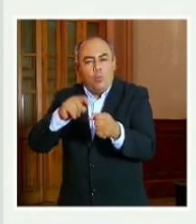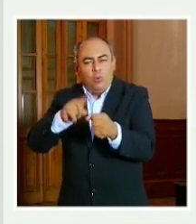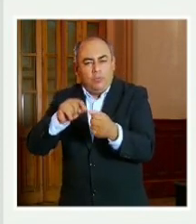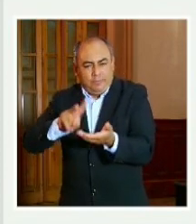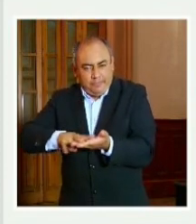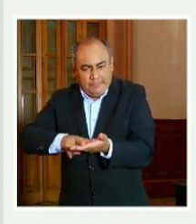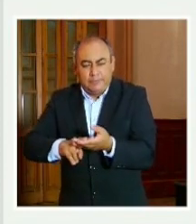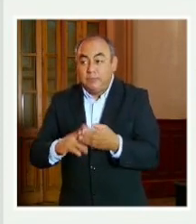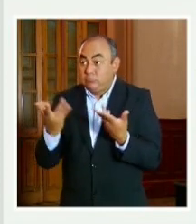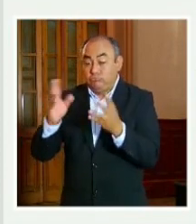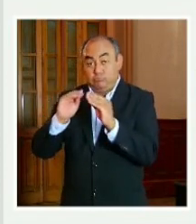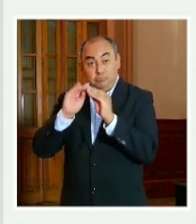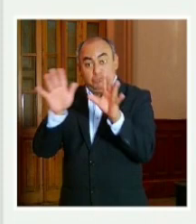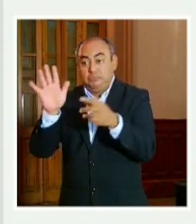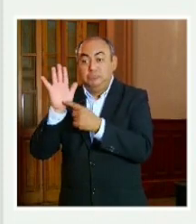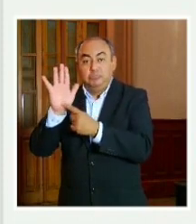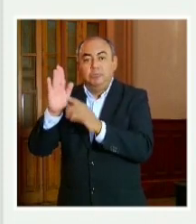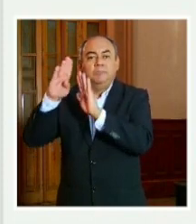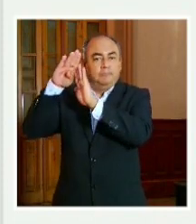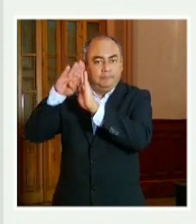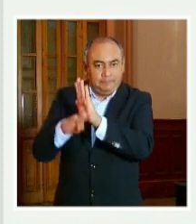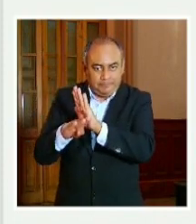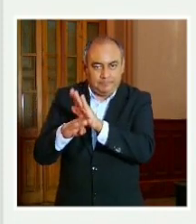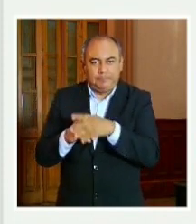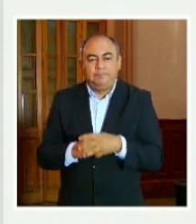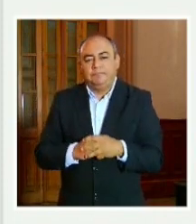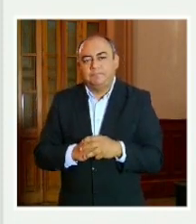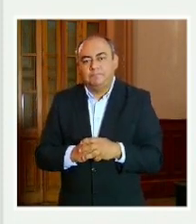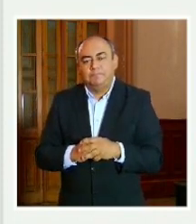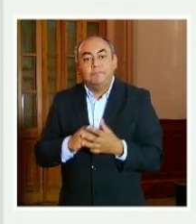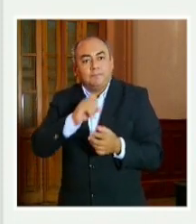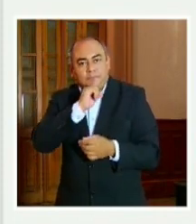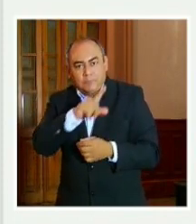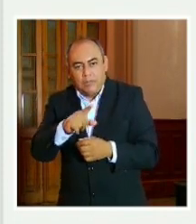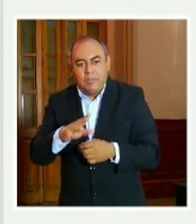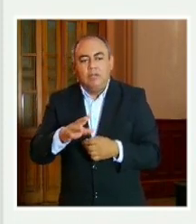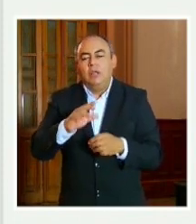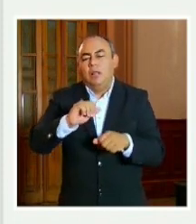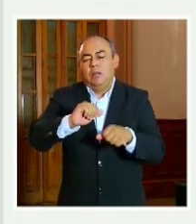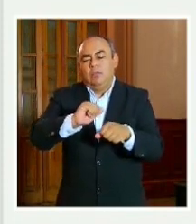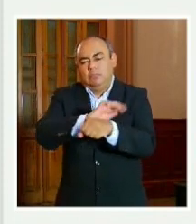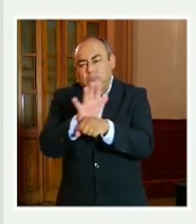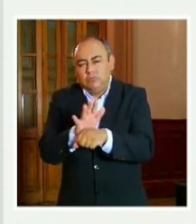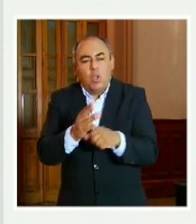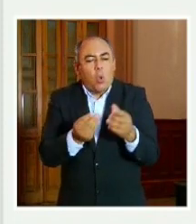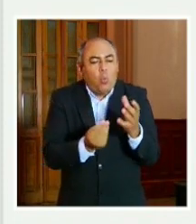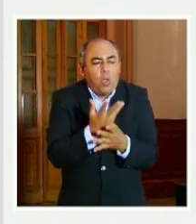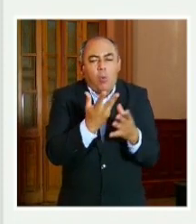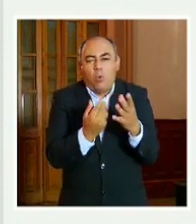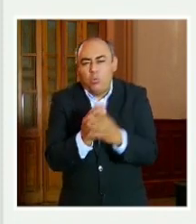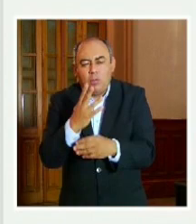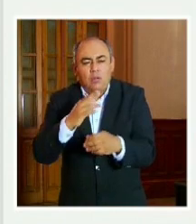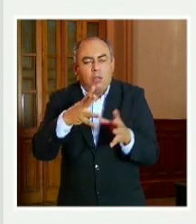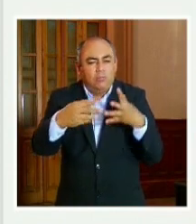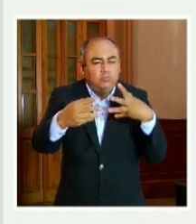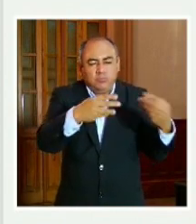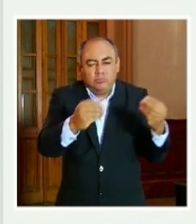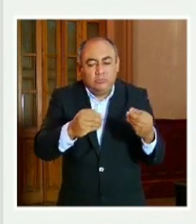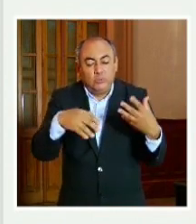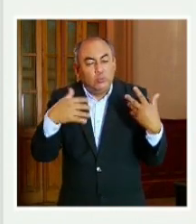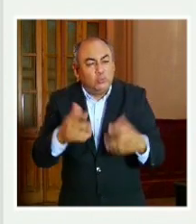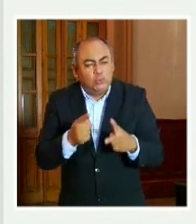descenso es evidente. El promedio de casos nuevos, si ustedes recuerdan, llegamos a